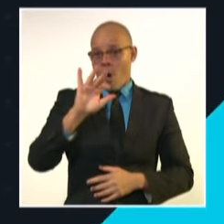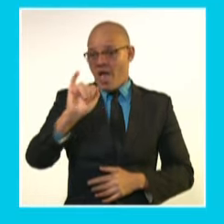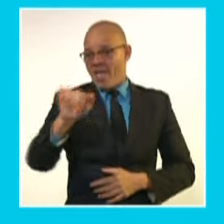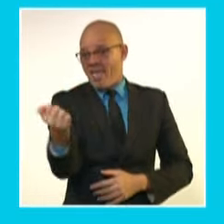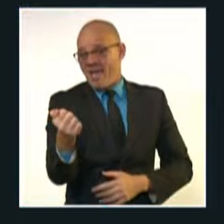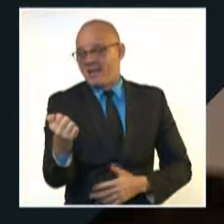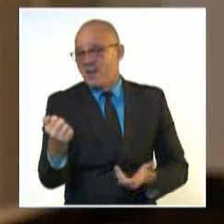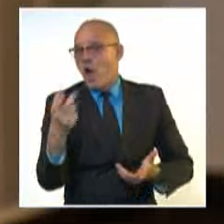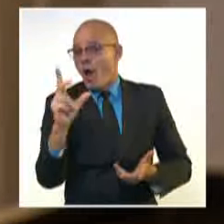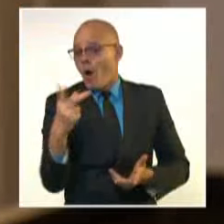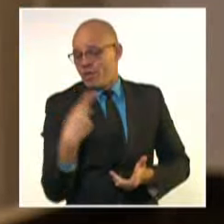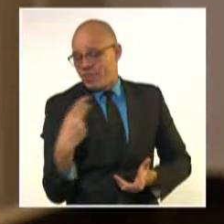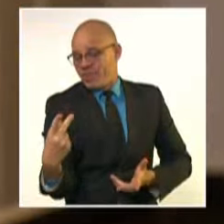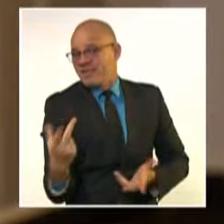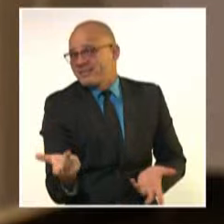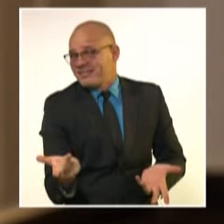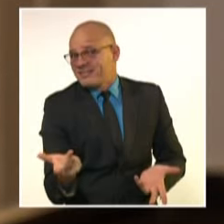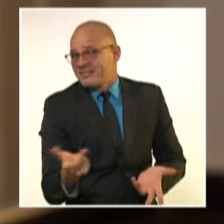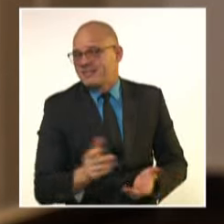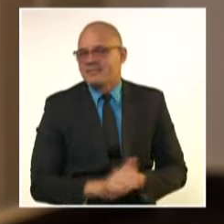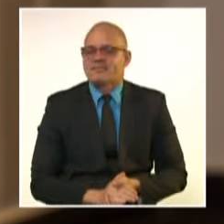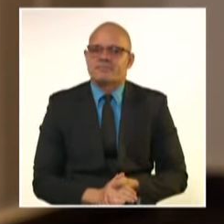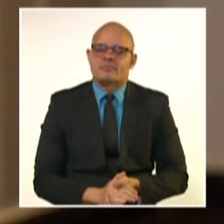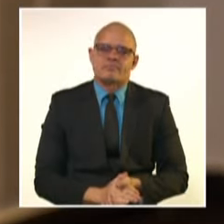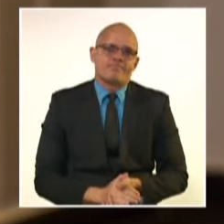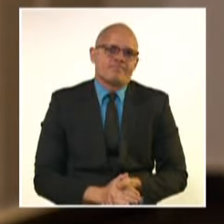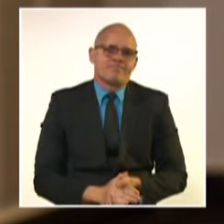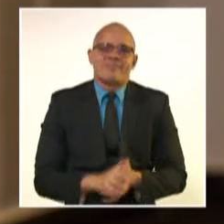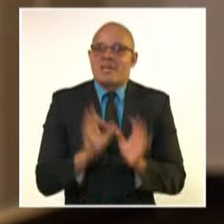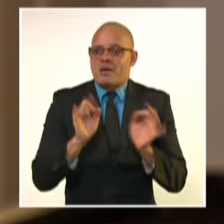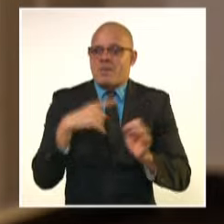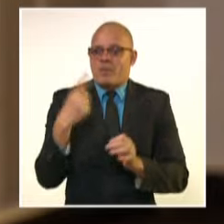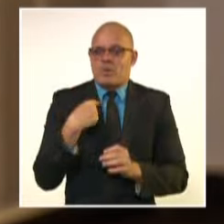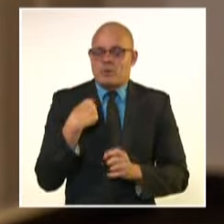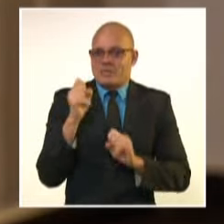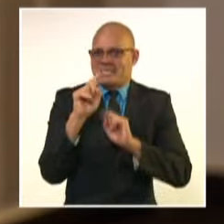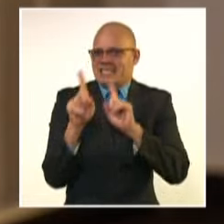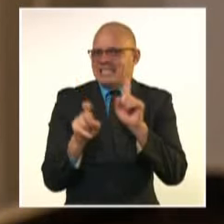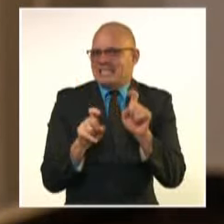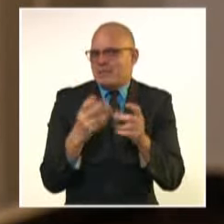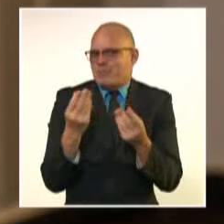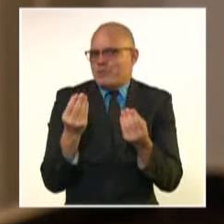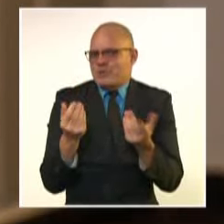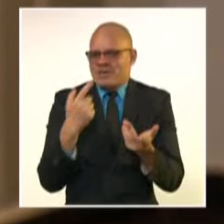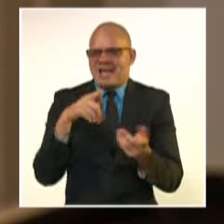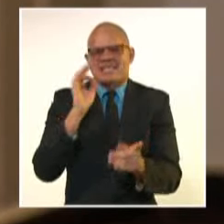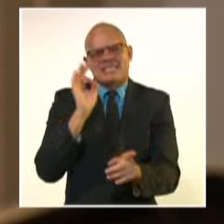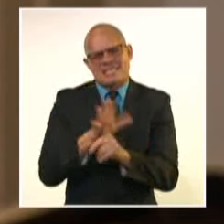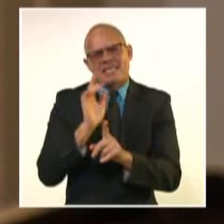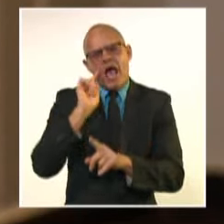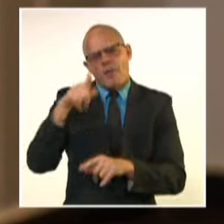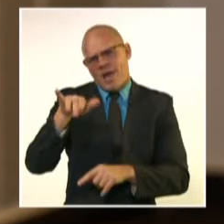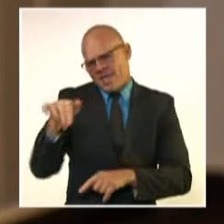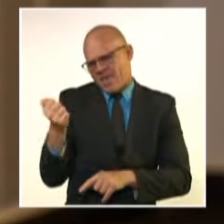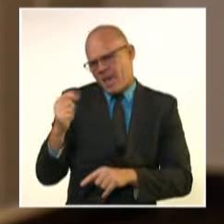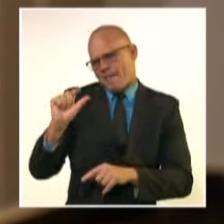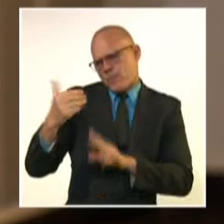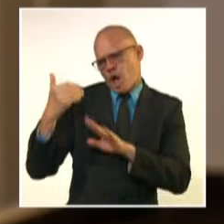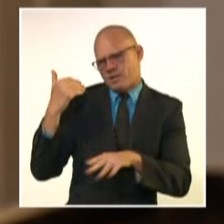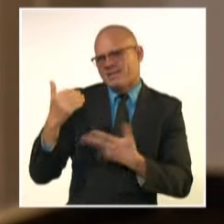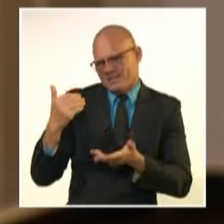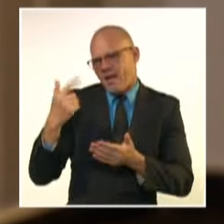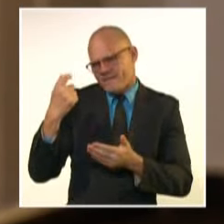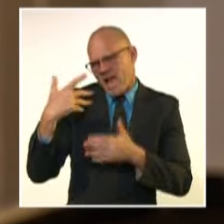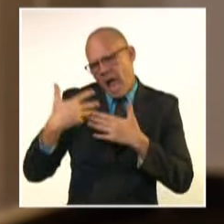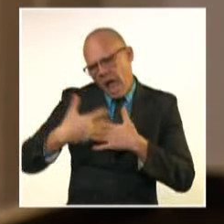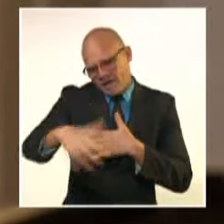dos cosas. Junto a esta incertidumbre lógica, si tenemos en cuenta que es una tecnología en evolución, otras cuestiones vinculadas a la